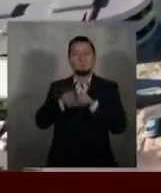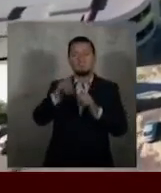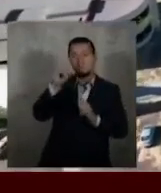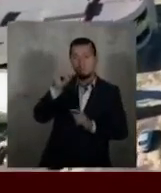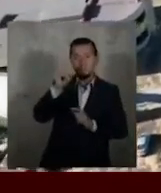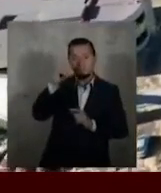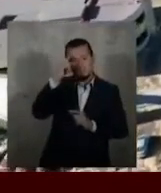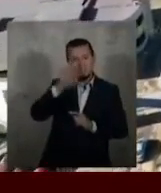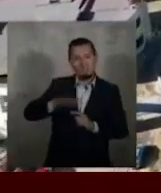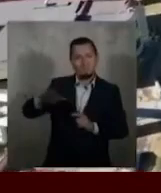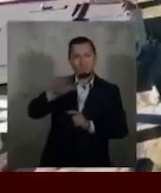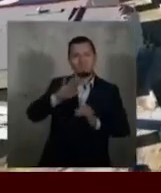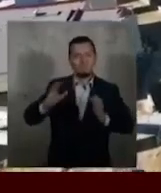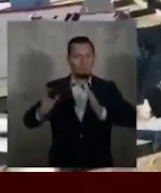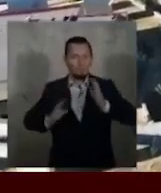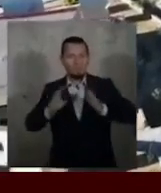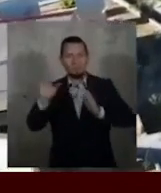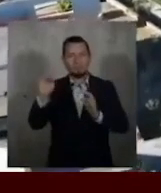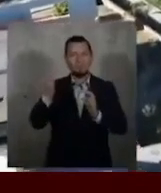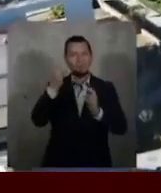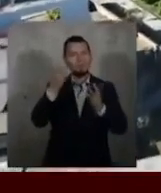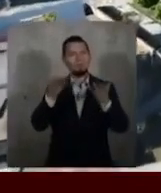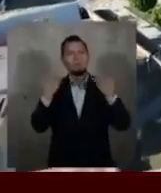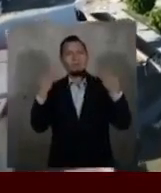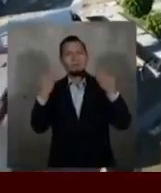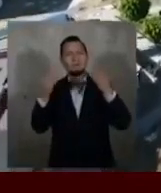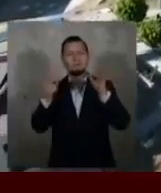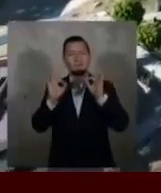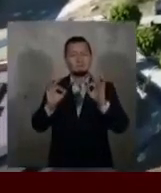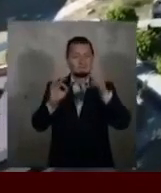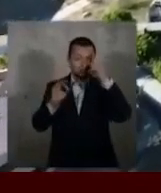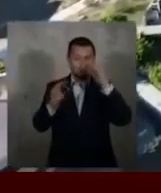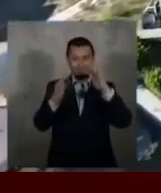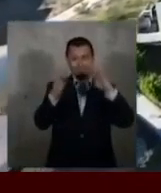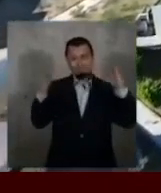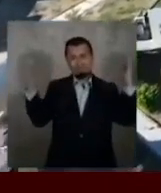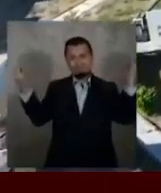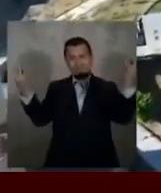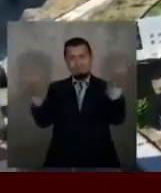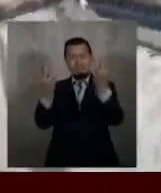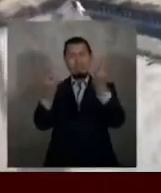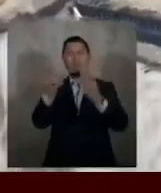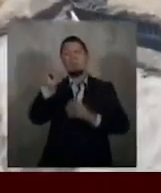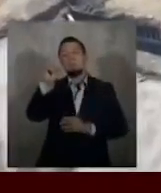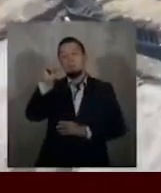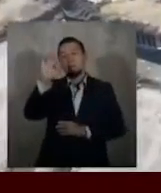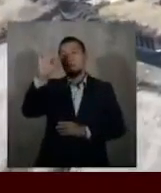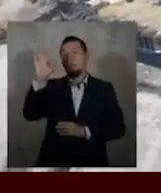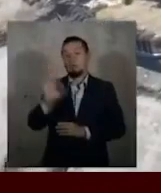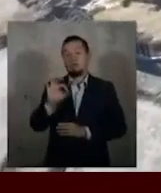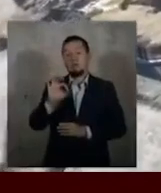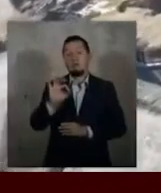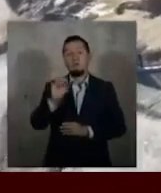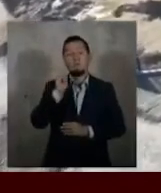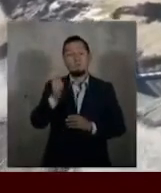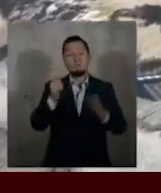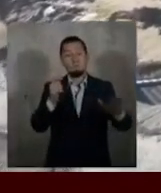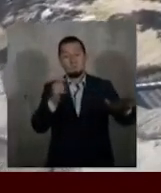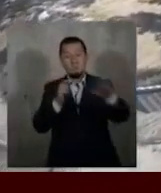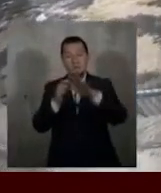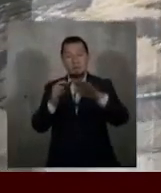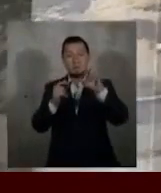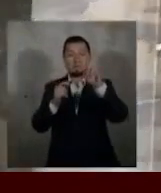el 60%, y el 50% de nuestros estudiantes trabajan. Entonces, gracias a este modelo híbrido, ellos